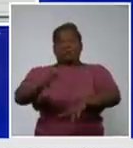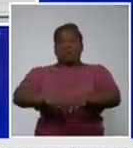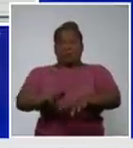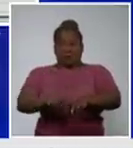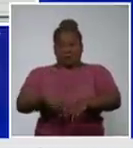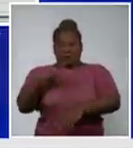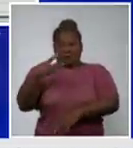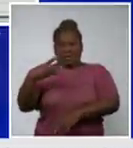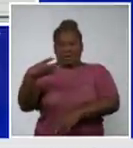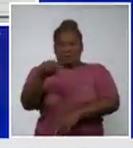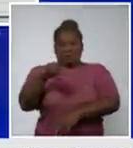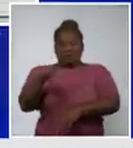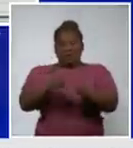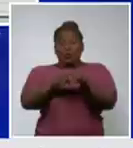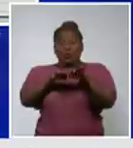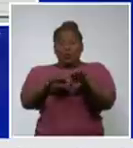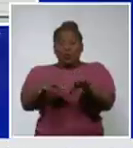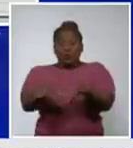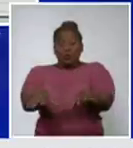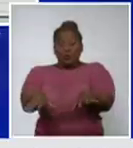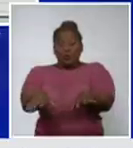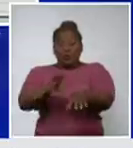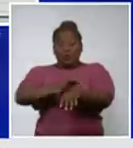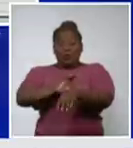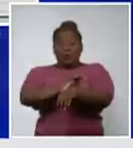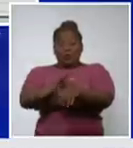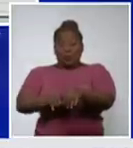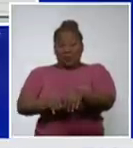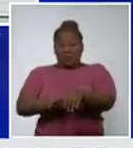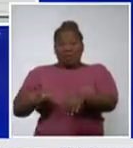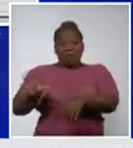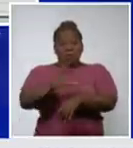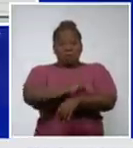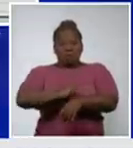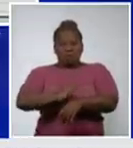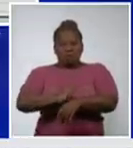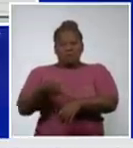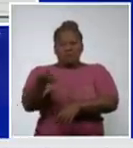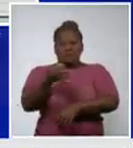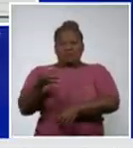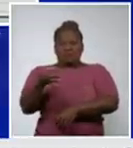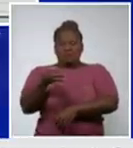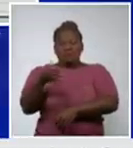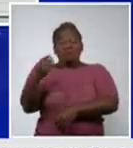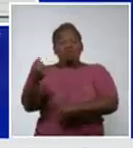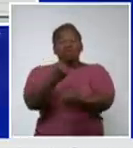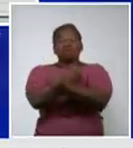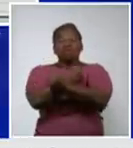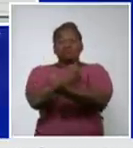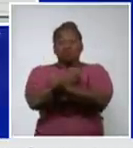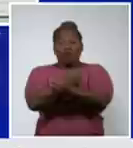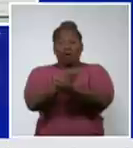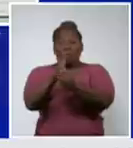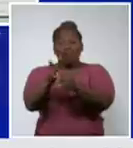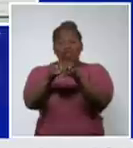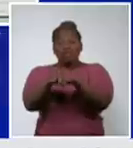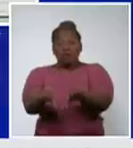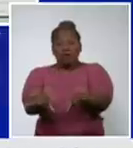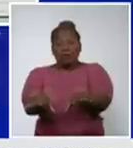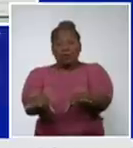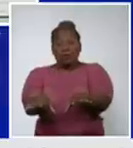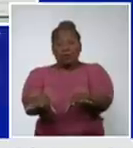una dispersión que abarca todos sus municipios. Mucho riesgo epidemiológico para